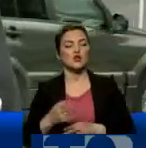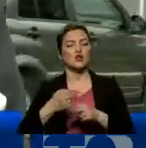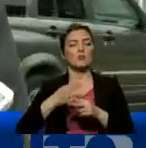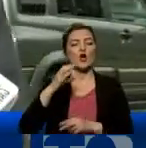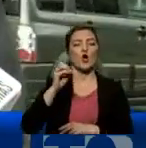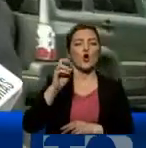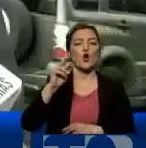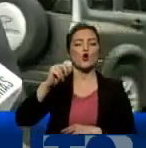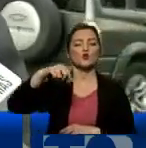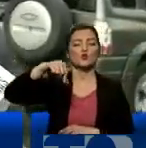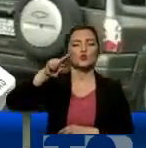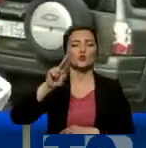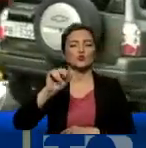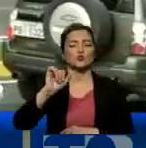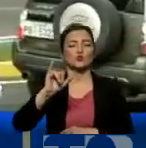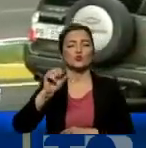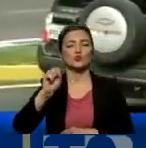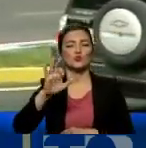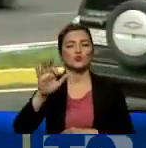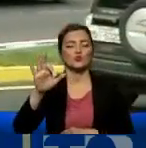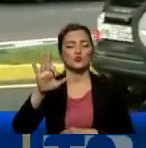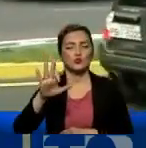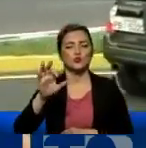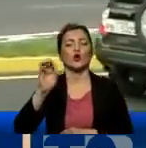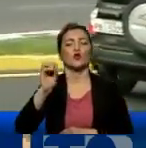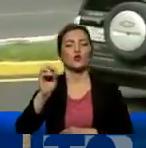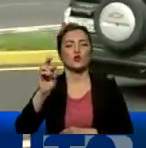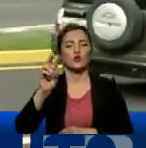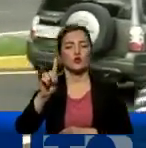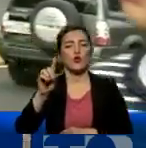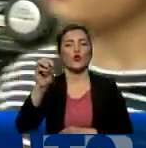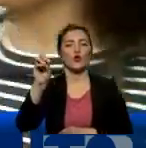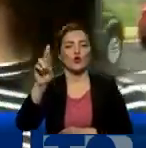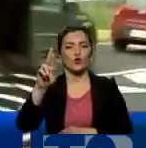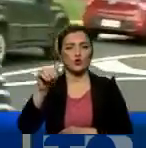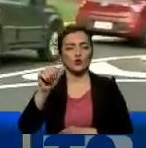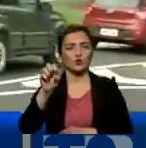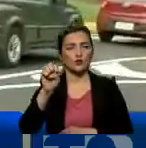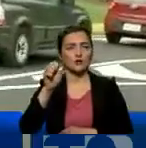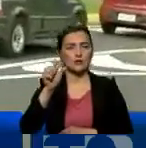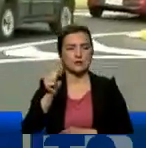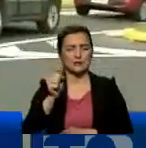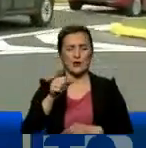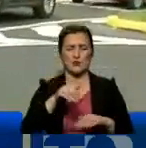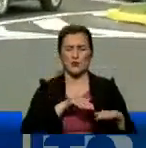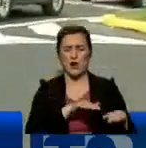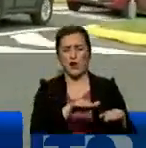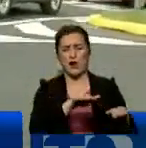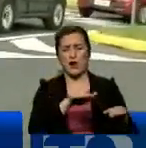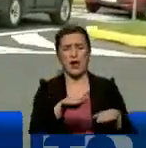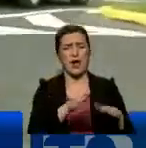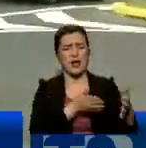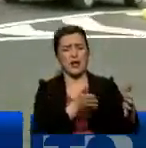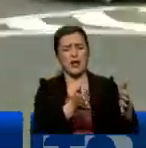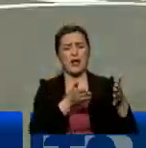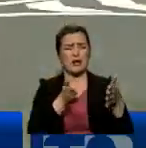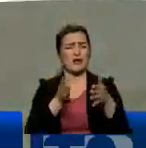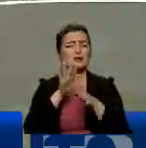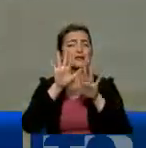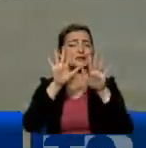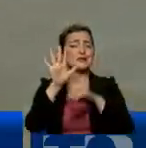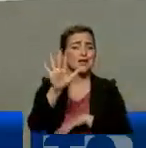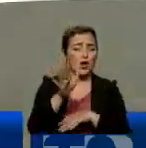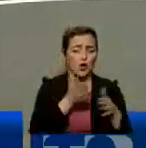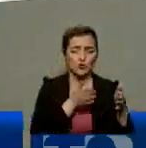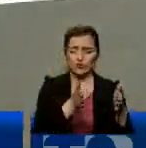Conquistadores. Un punto crítico que tenía la ciudad, un nudo de 5 flujos de tráfico